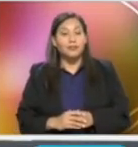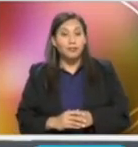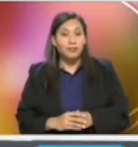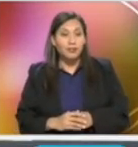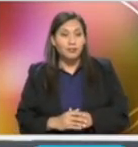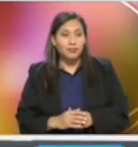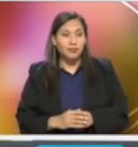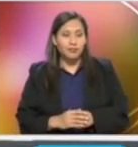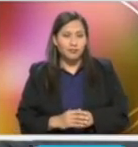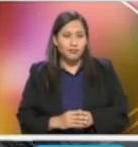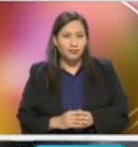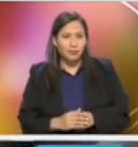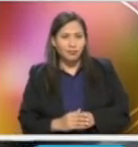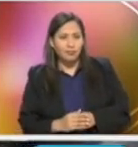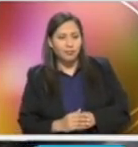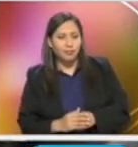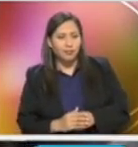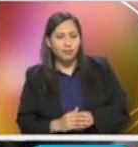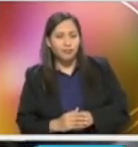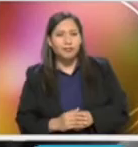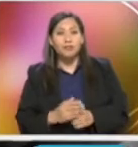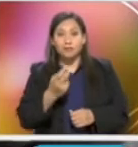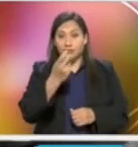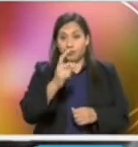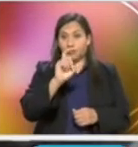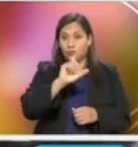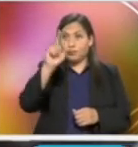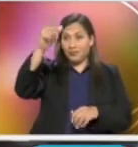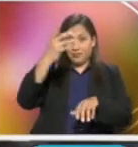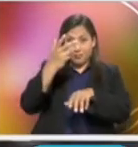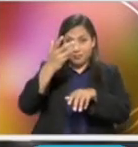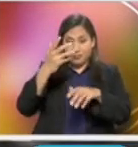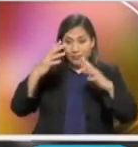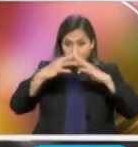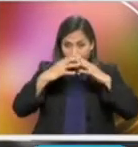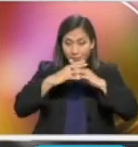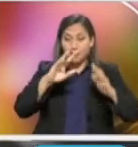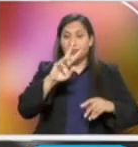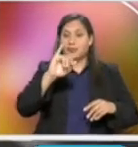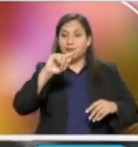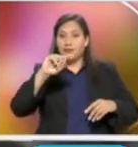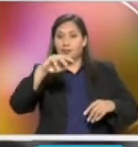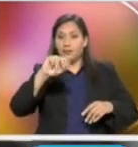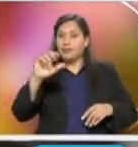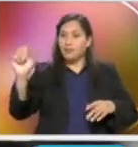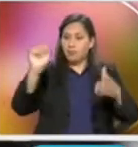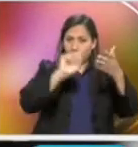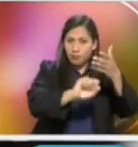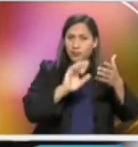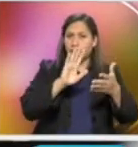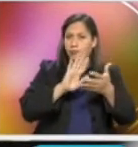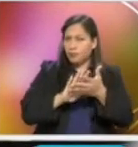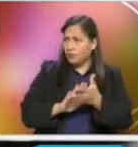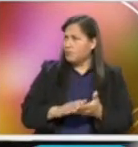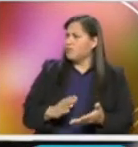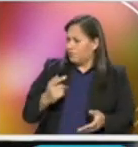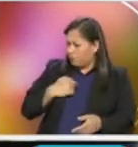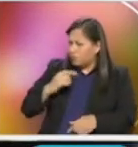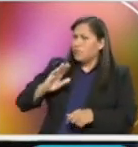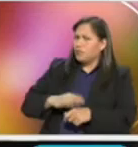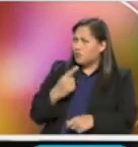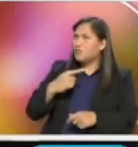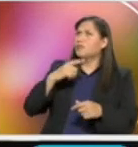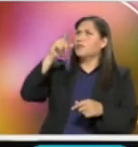asunto llegó a su cúspide cuando él en la guerra de Vietnam pues lo reclutan, y él dice, no, o sea, ¿sabes qué? Yo ¿por qué voy a ir